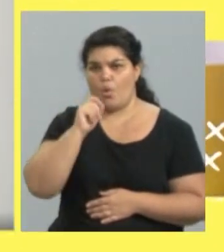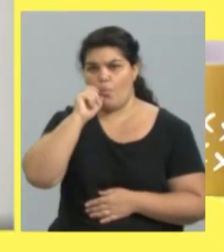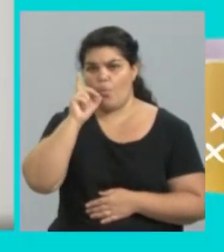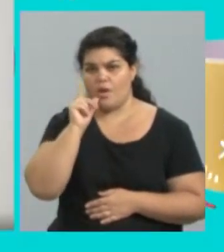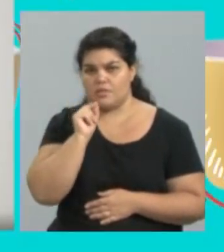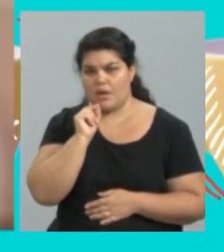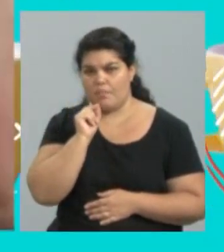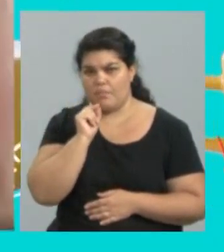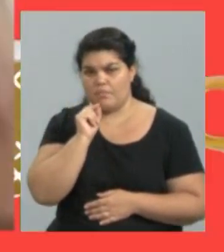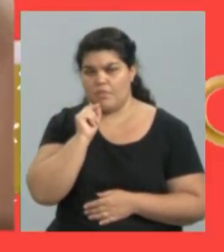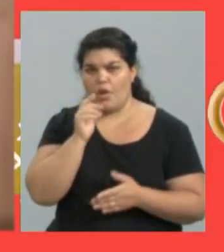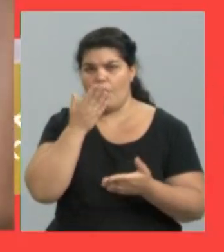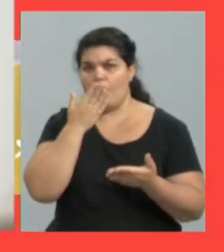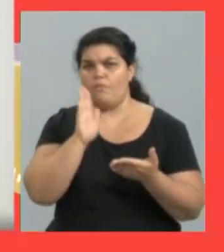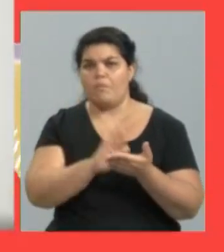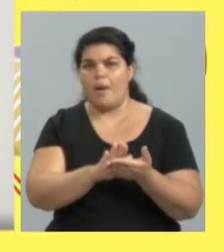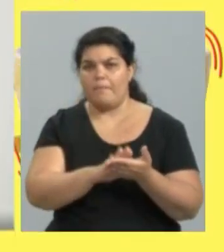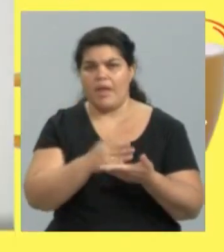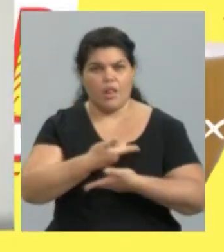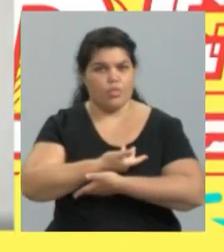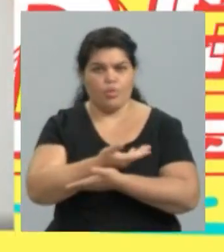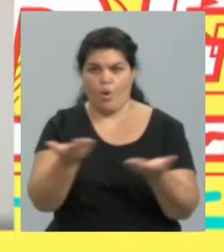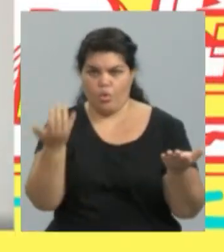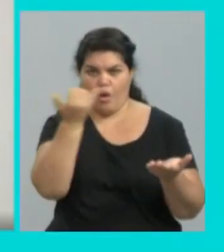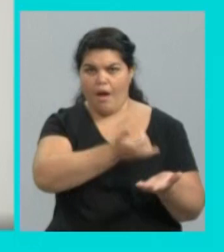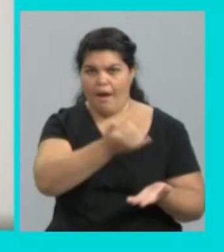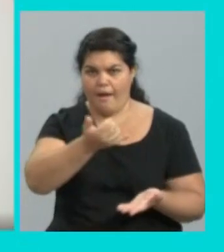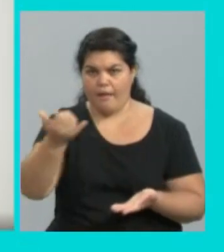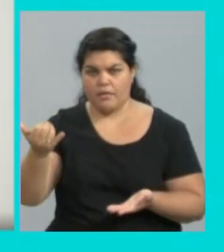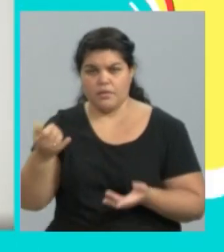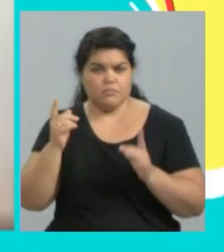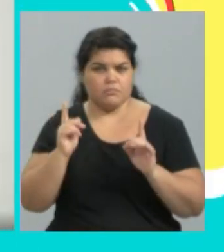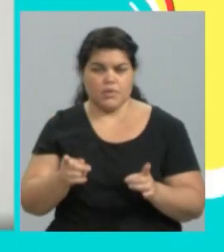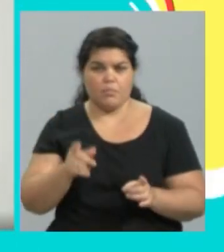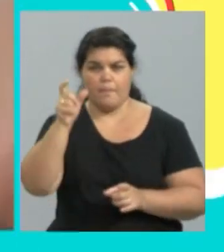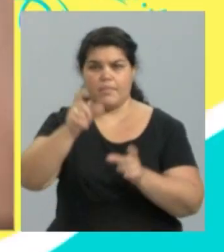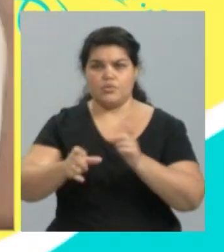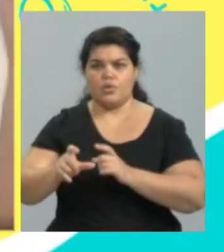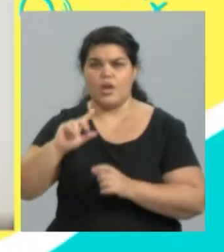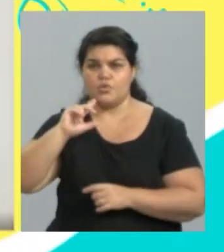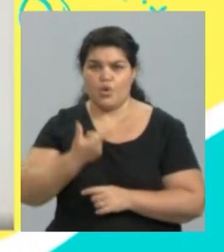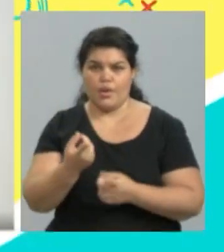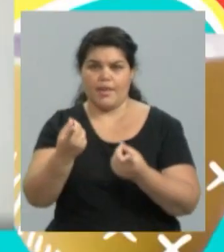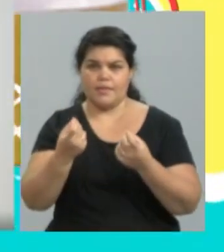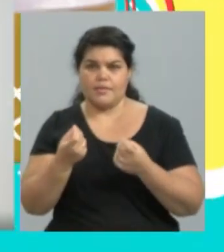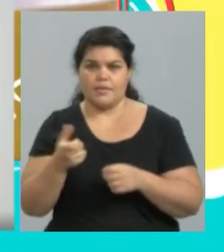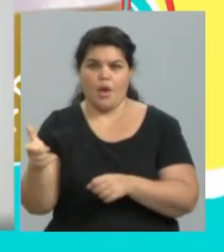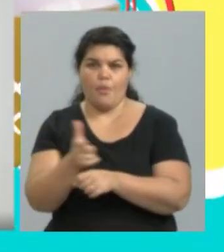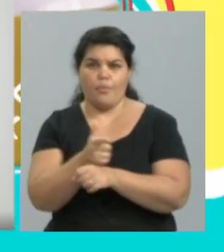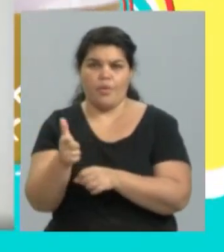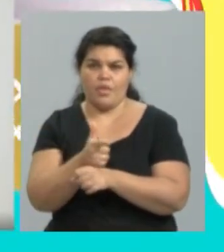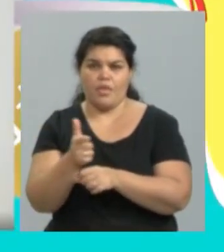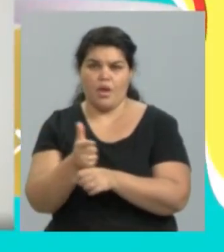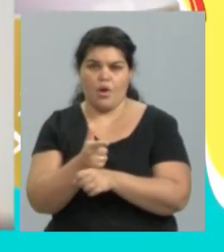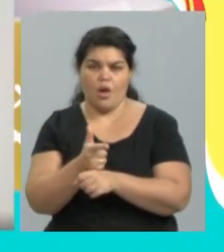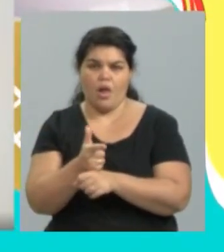las folleterías, que estas siguen funcionando porque las personas sordas necesitan enviar videos de lenguaje de